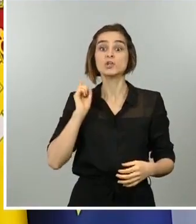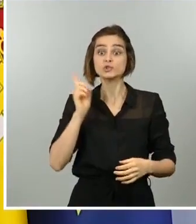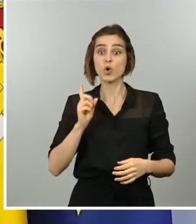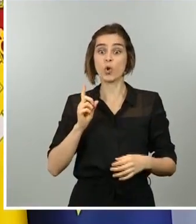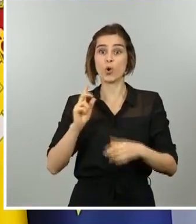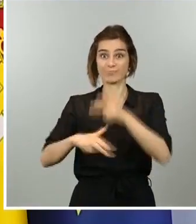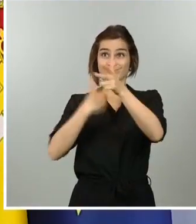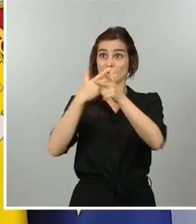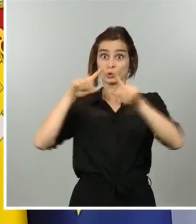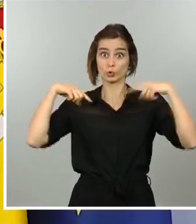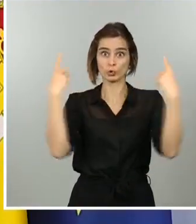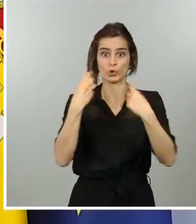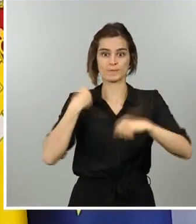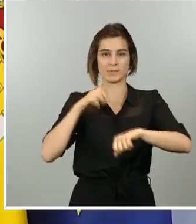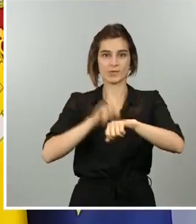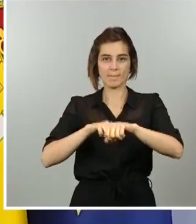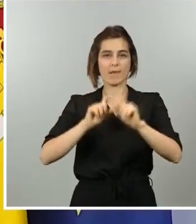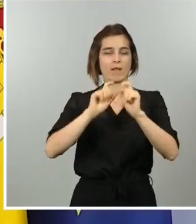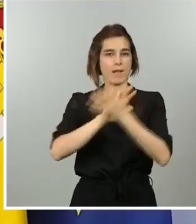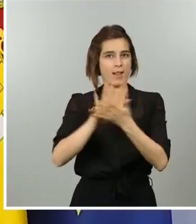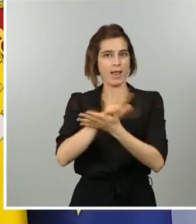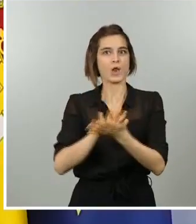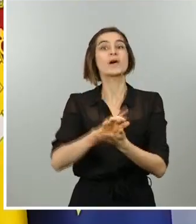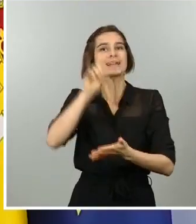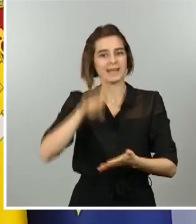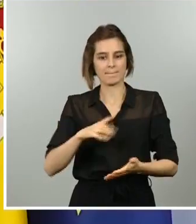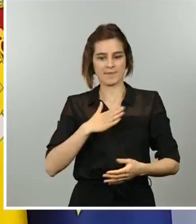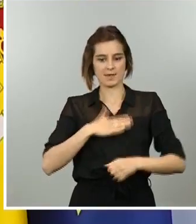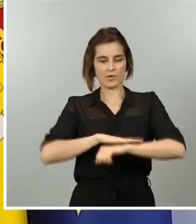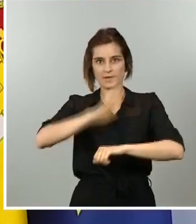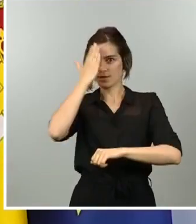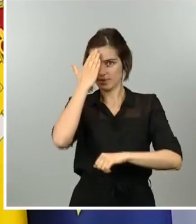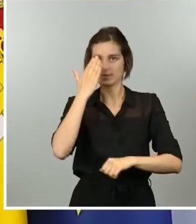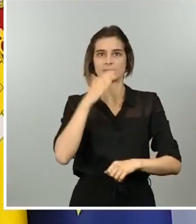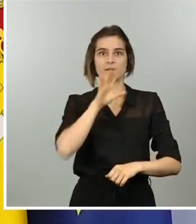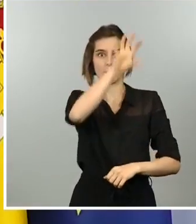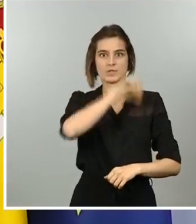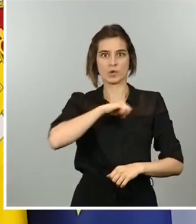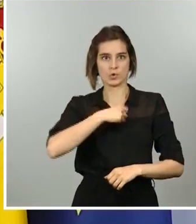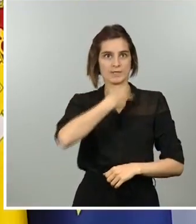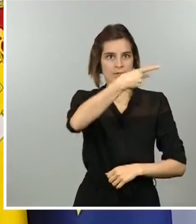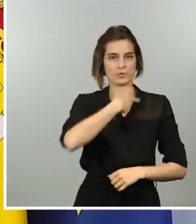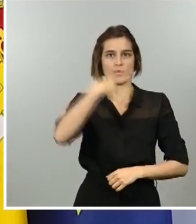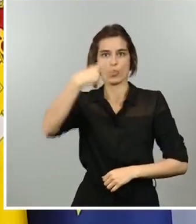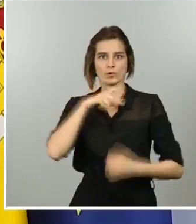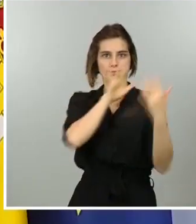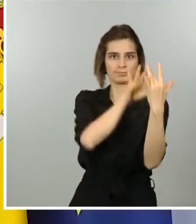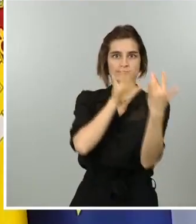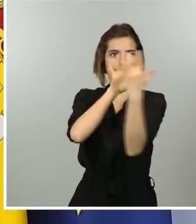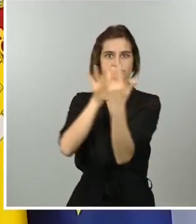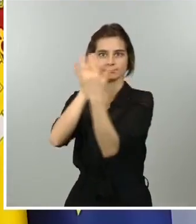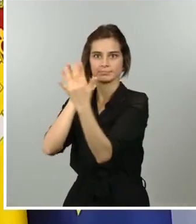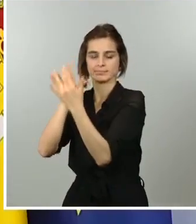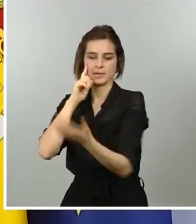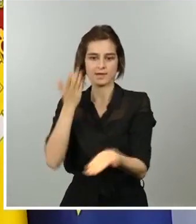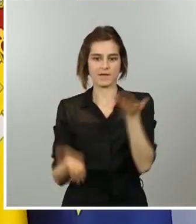evaluar y analizar conjuntamente aquellas propuestas que nos sometan a nuestra consideración. Las unidades territoriales que nosotros hemos estimado en el